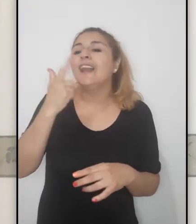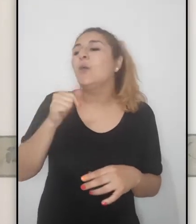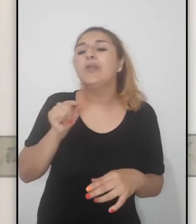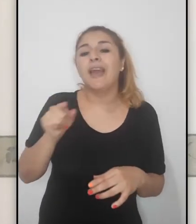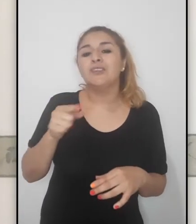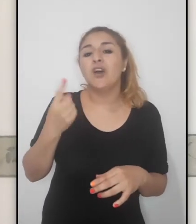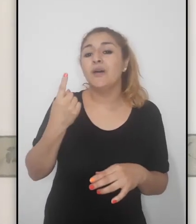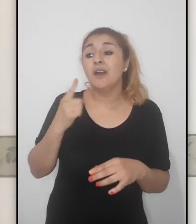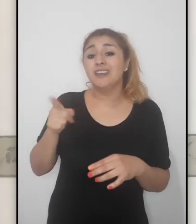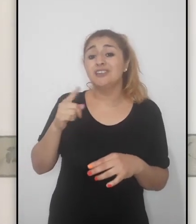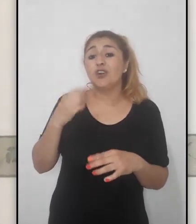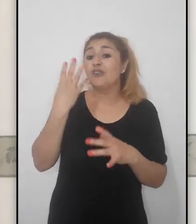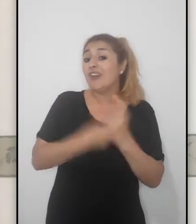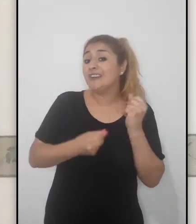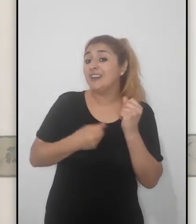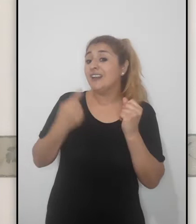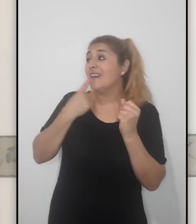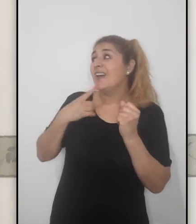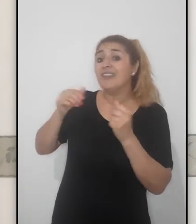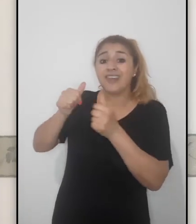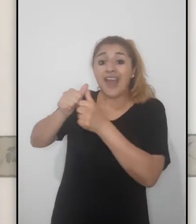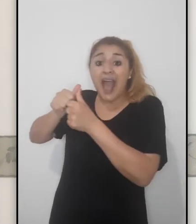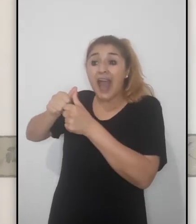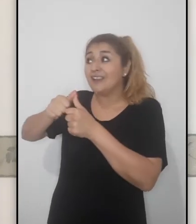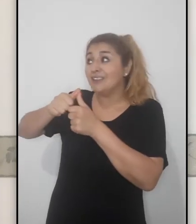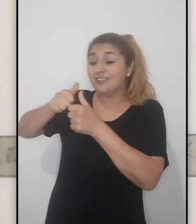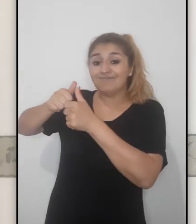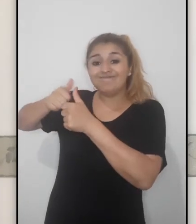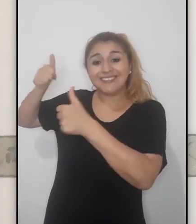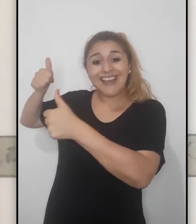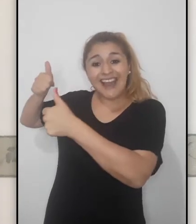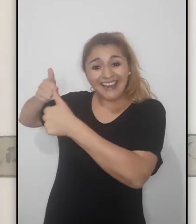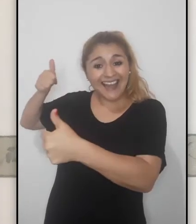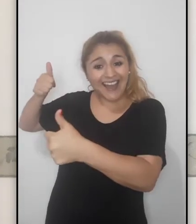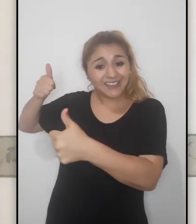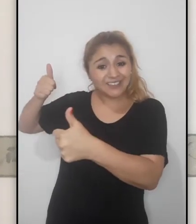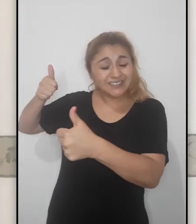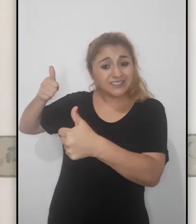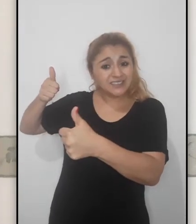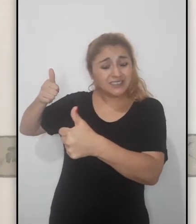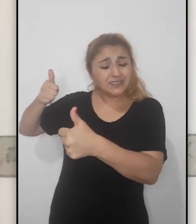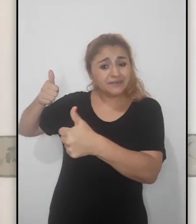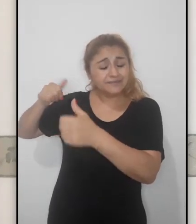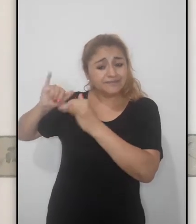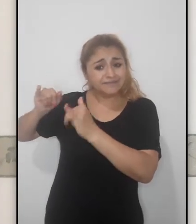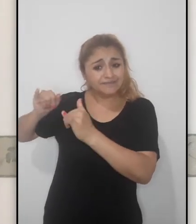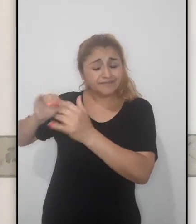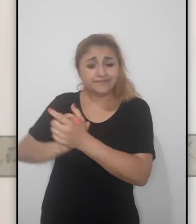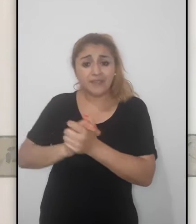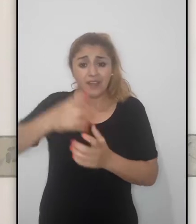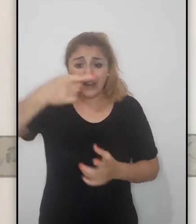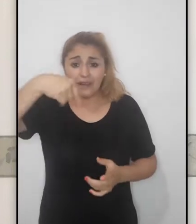que a nuestro parecer lo que para nosotros es justo en nuestra justicia como nosotros vemos y